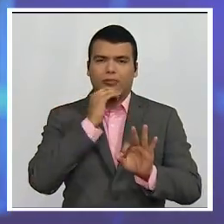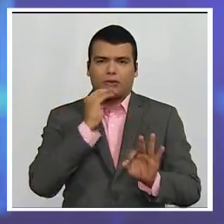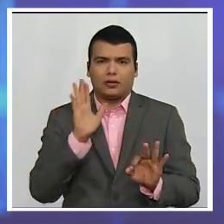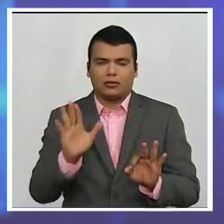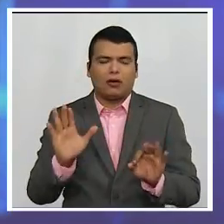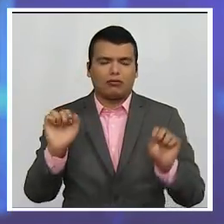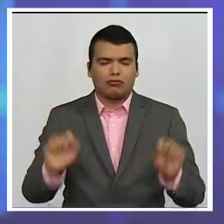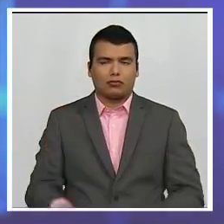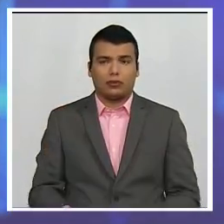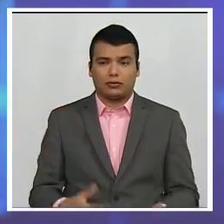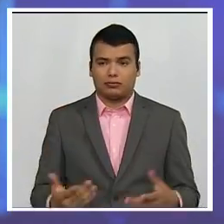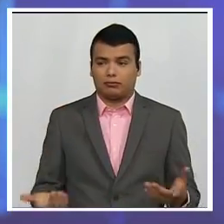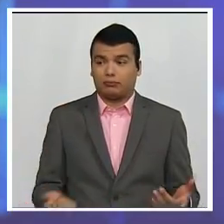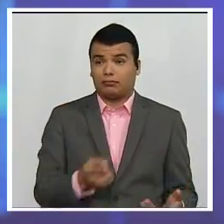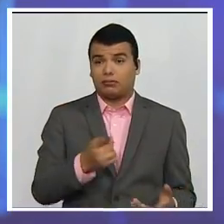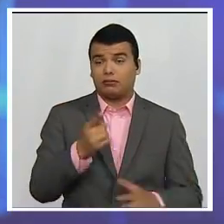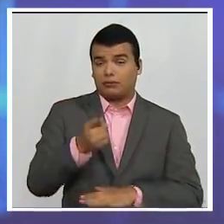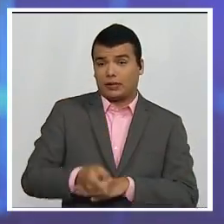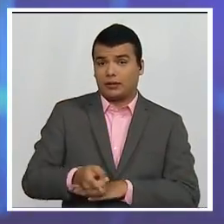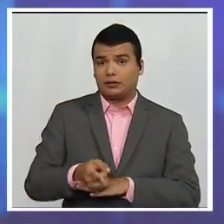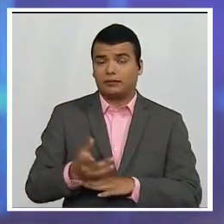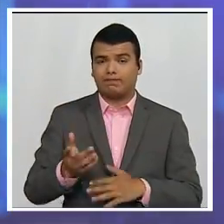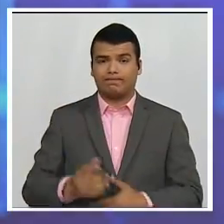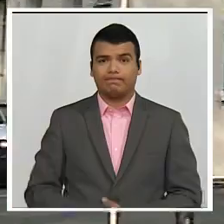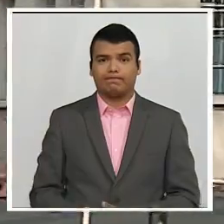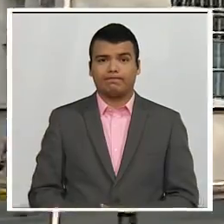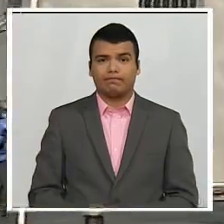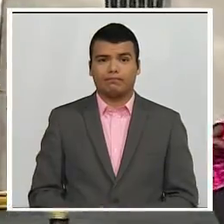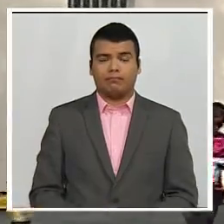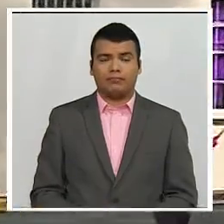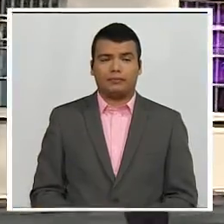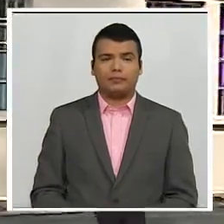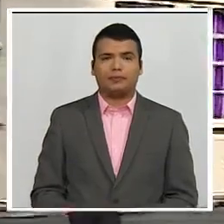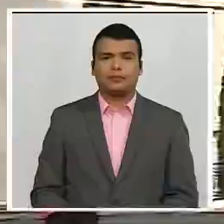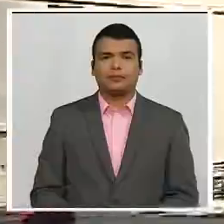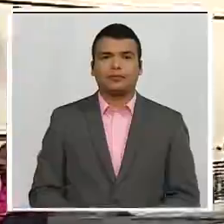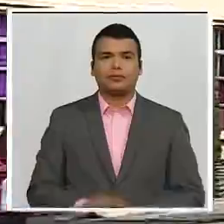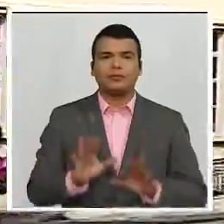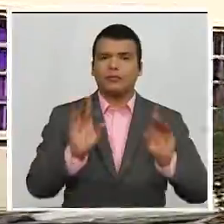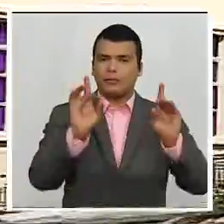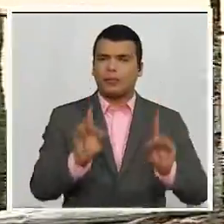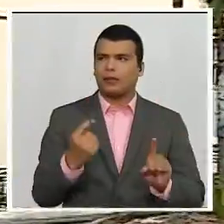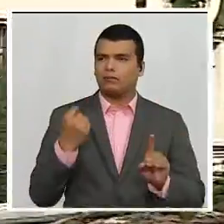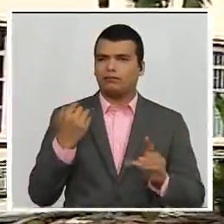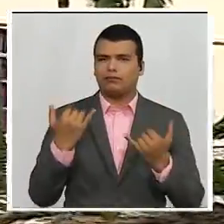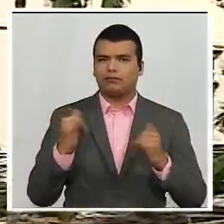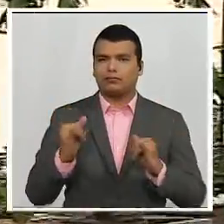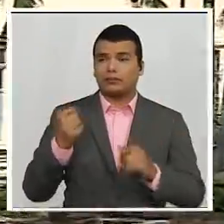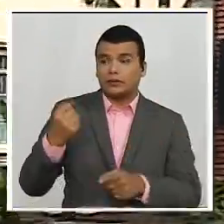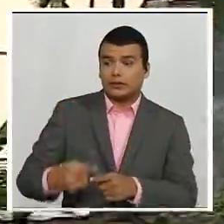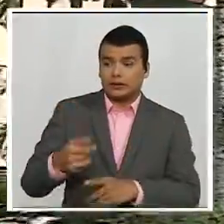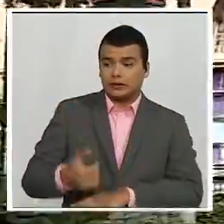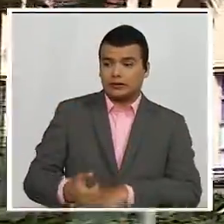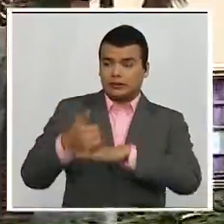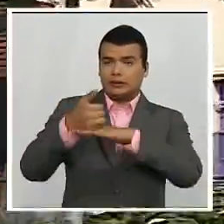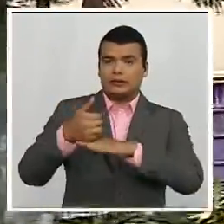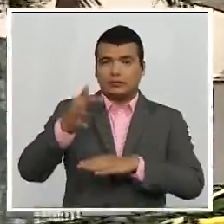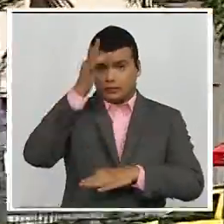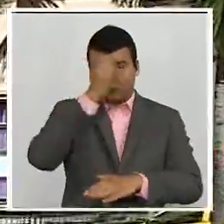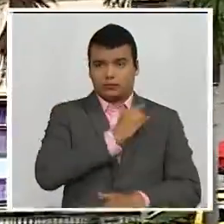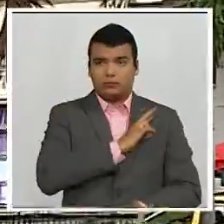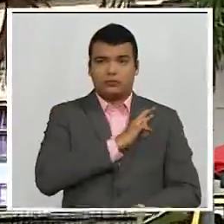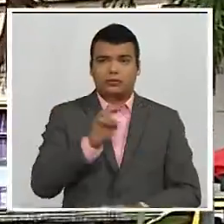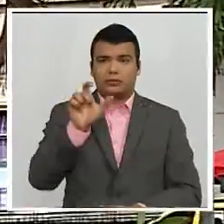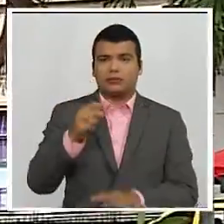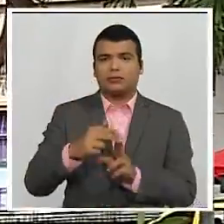para la suscripción y ejecución de estos según la decisión conocida en las últimas horas el ex gerente del hospital universitario